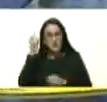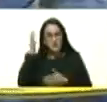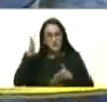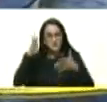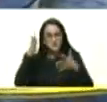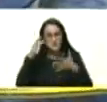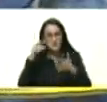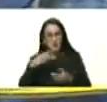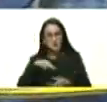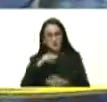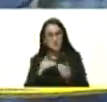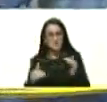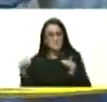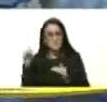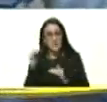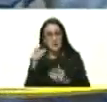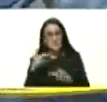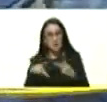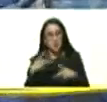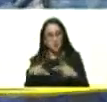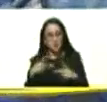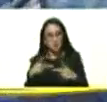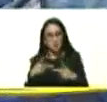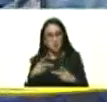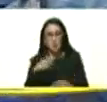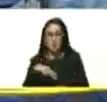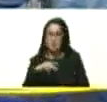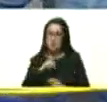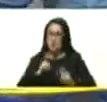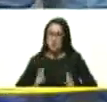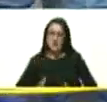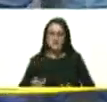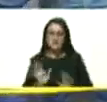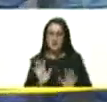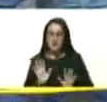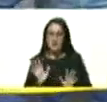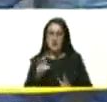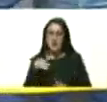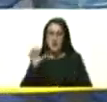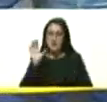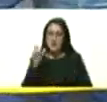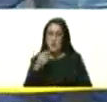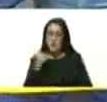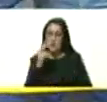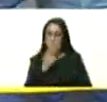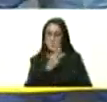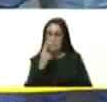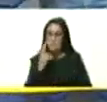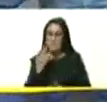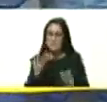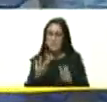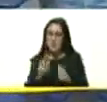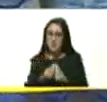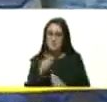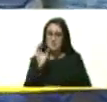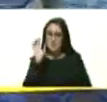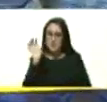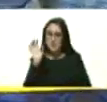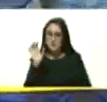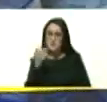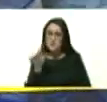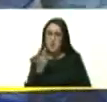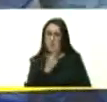para nosotros incrementar la producción. Lo vamos a hacer, no vamos a descansar. Este es un Estado que tiene un gran compromiso con el país. Y uno de sus